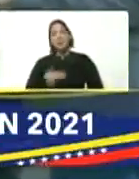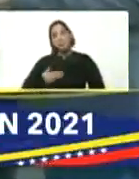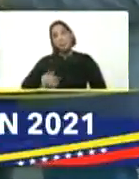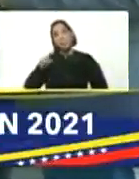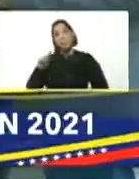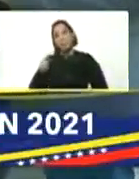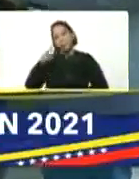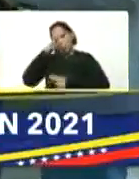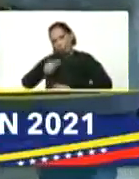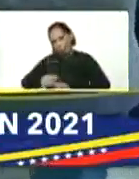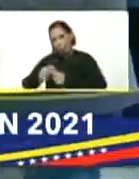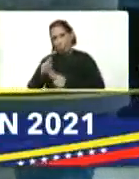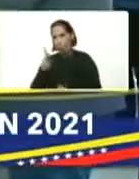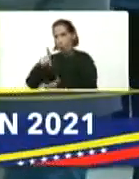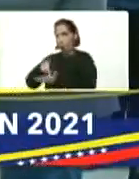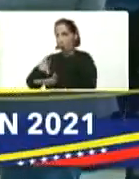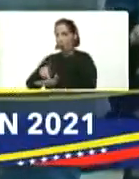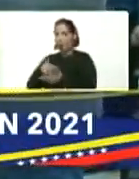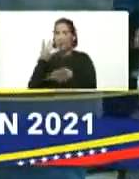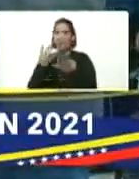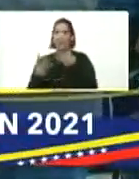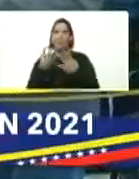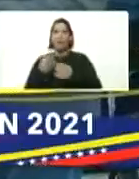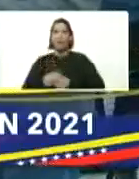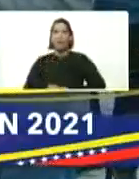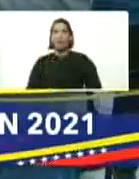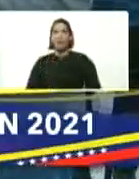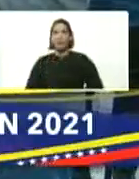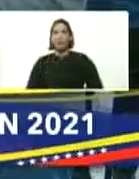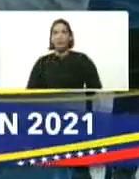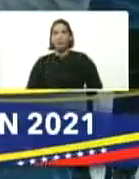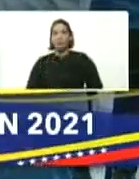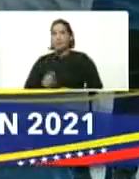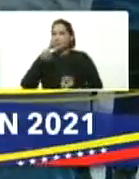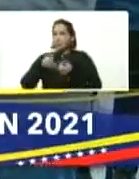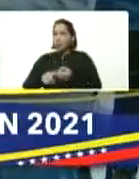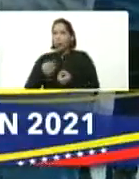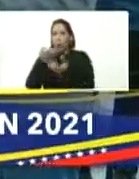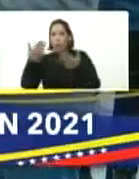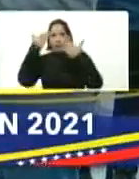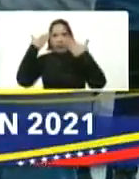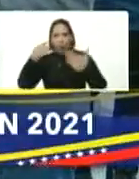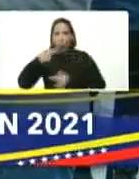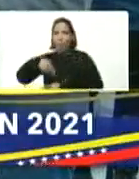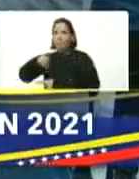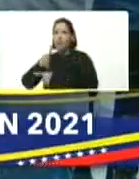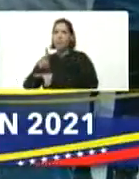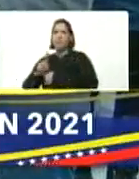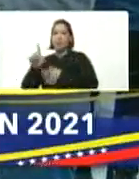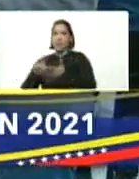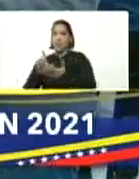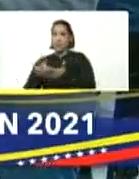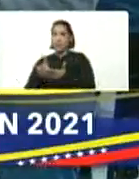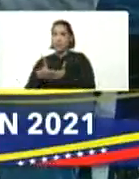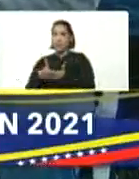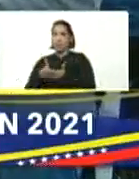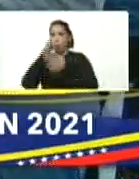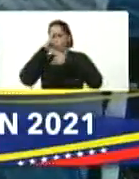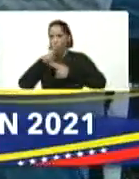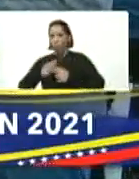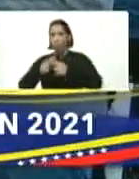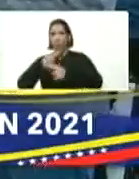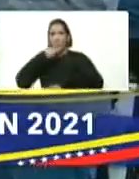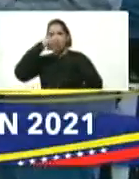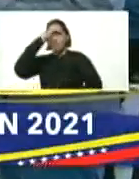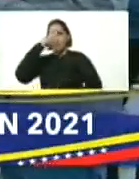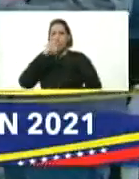primero para mí es un honor estar aquí en esta Filben, Ernesto, primera combatiente. Este es el primer ejemplar de un libro homenaje a mi papá que se